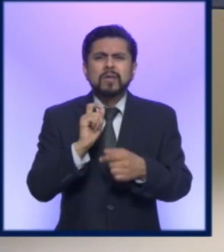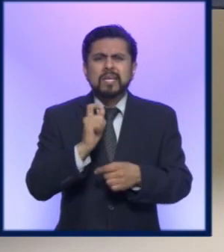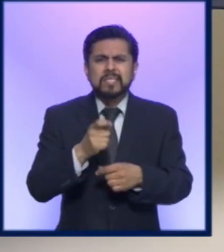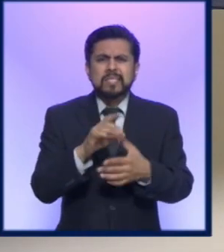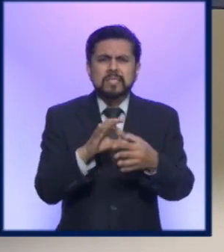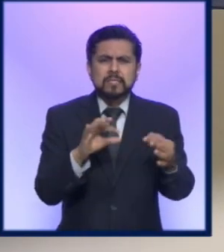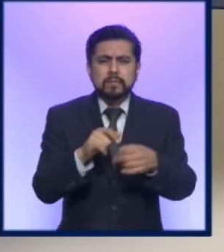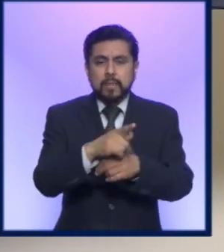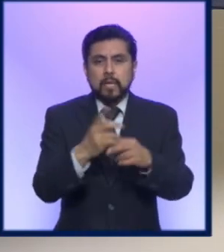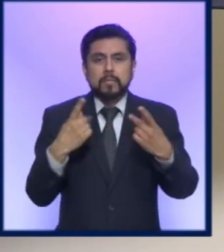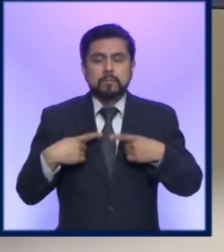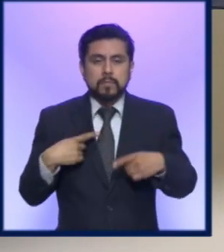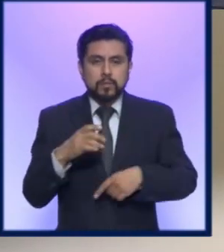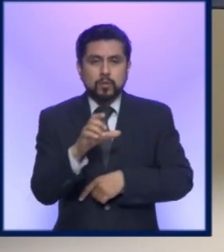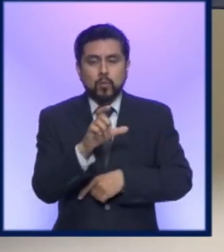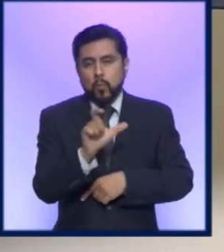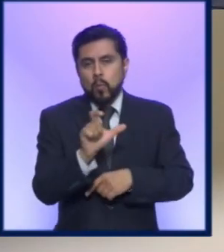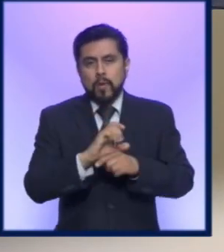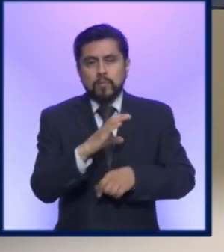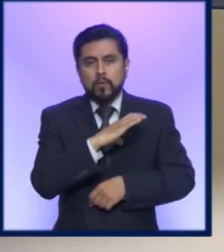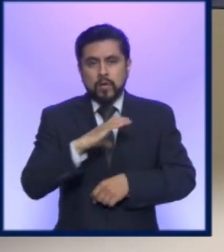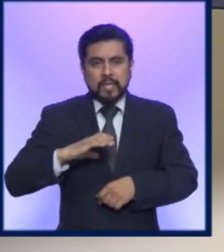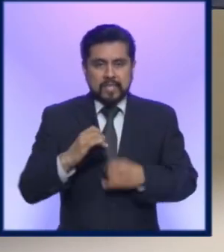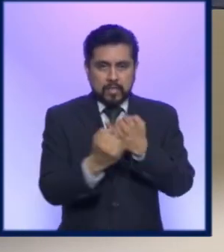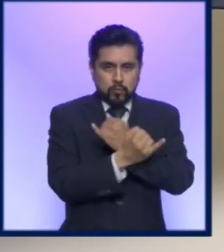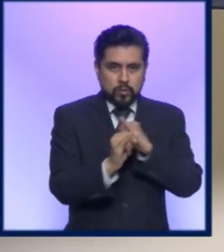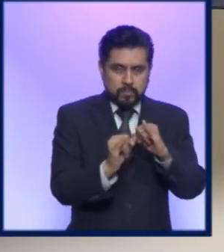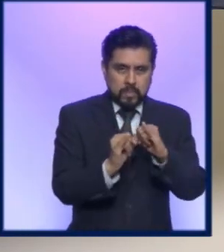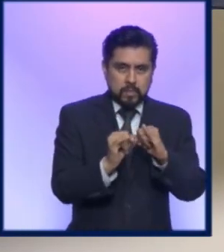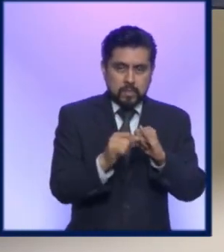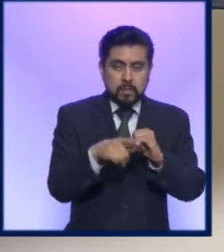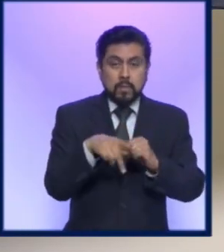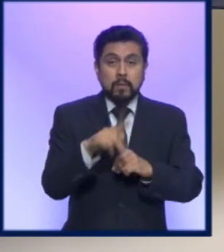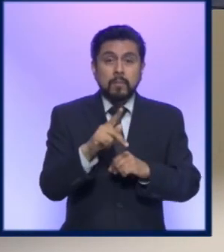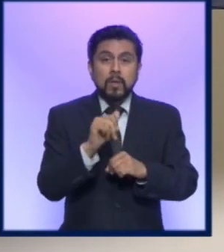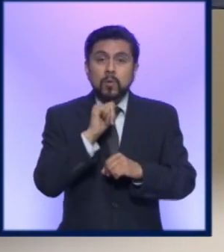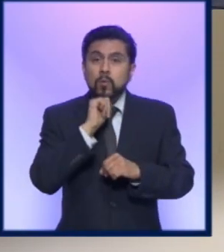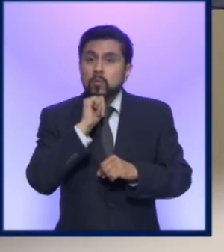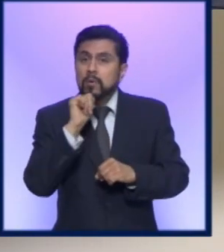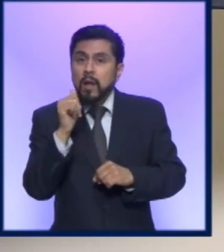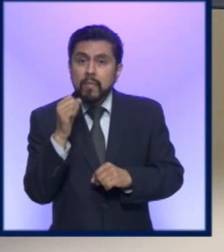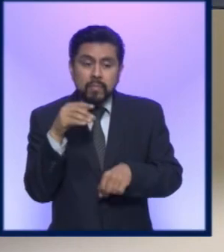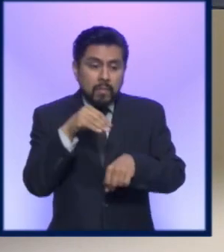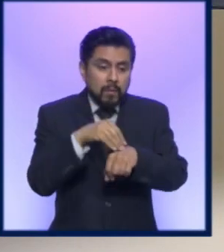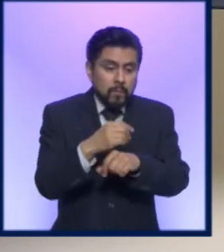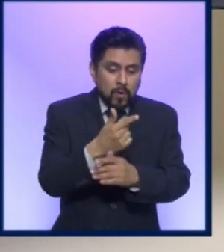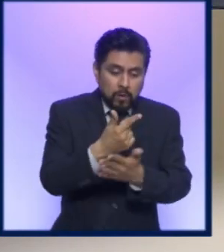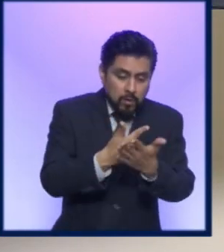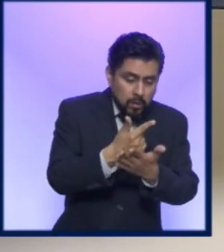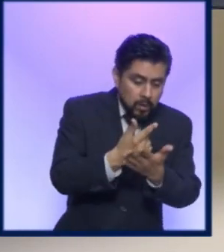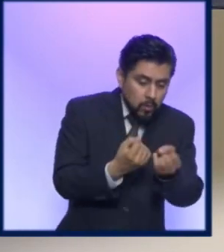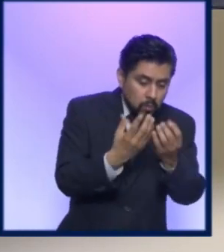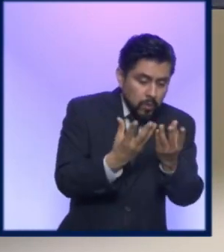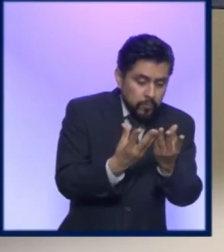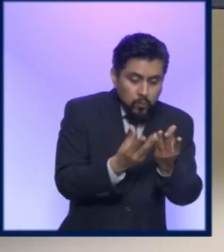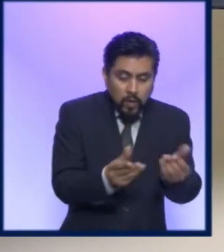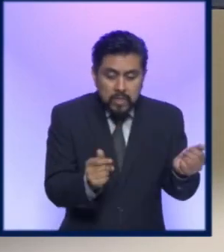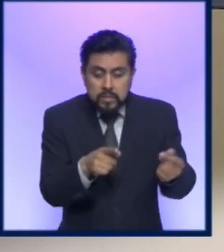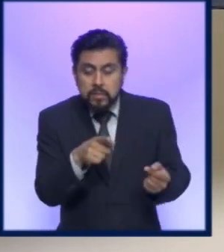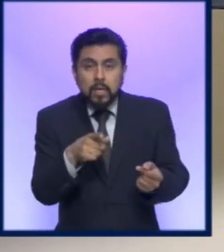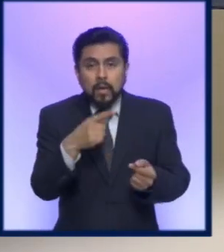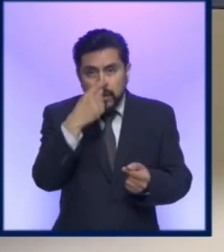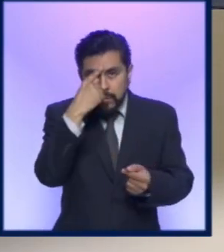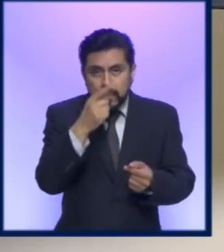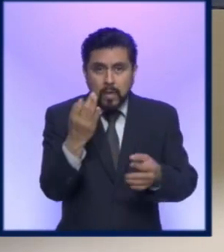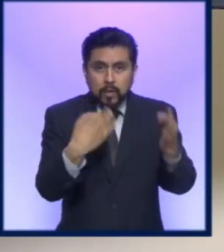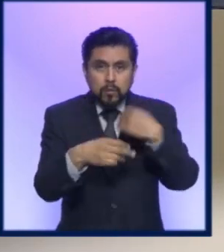personas que se postulan con una candidatura independiente y que no presentan sus informes de ingresos y gastos derivados de los actos para obtener el